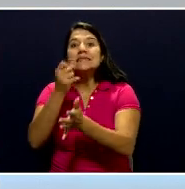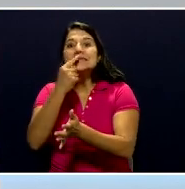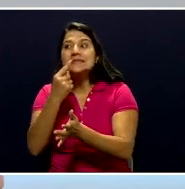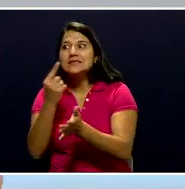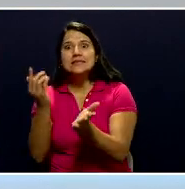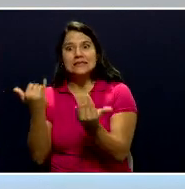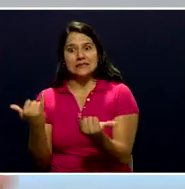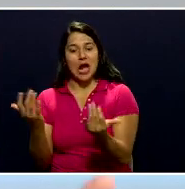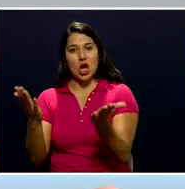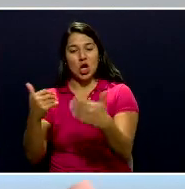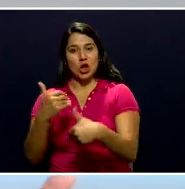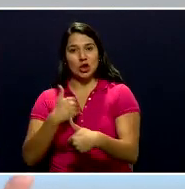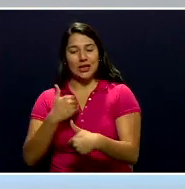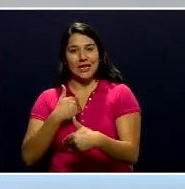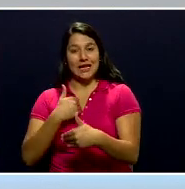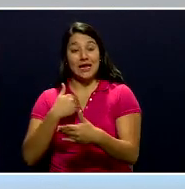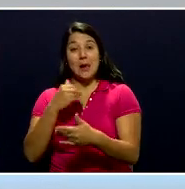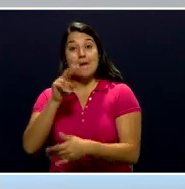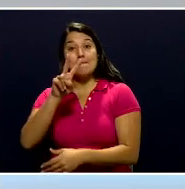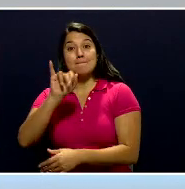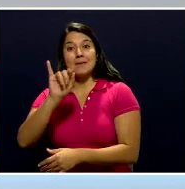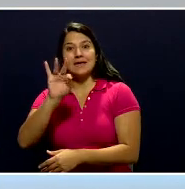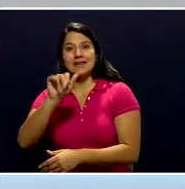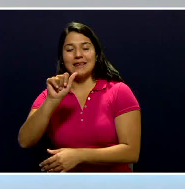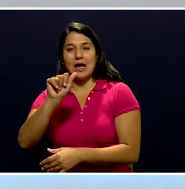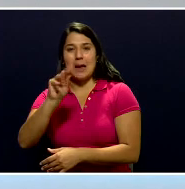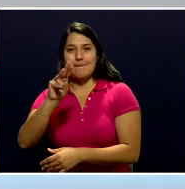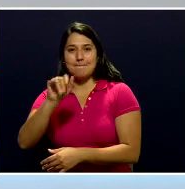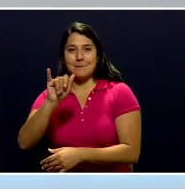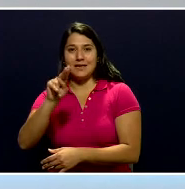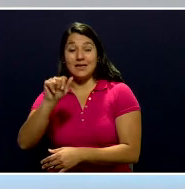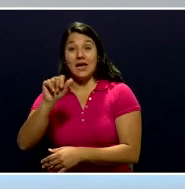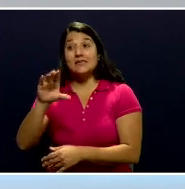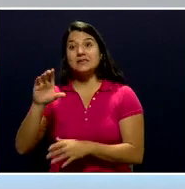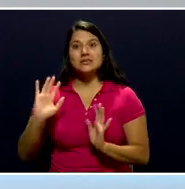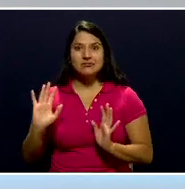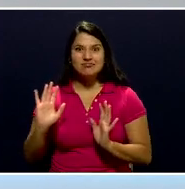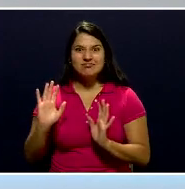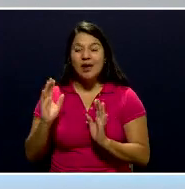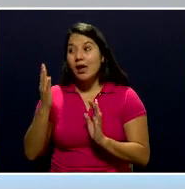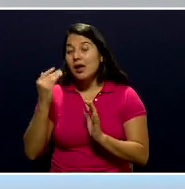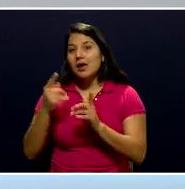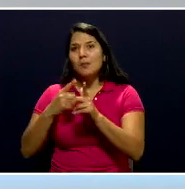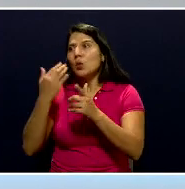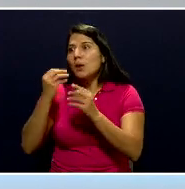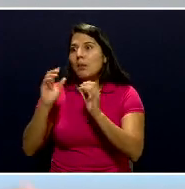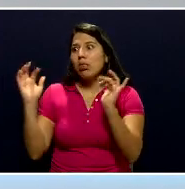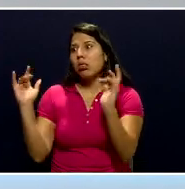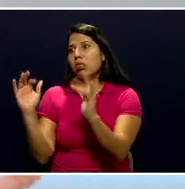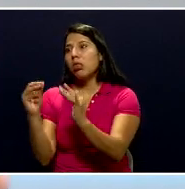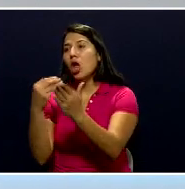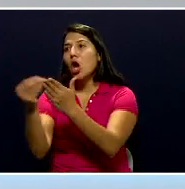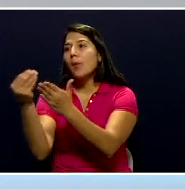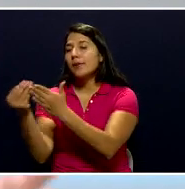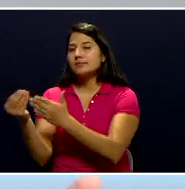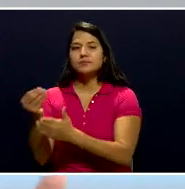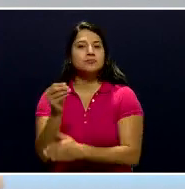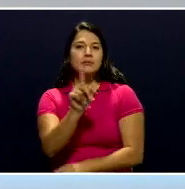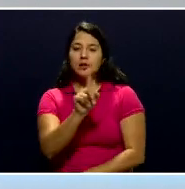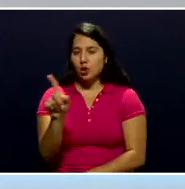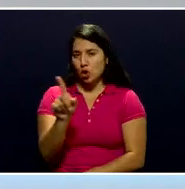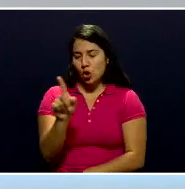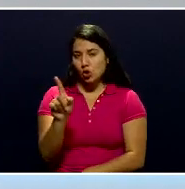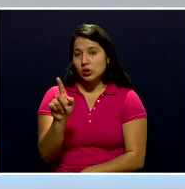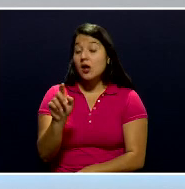precisamente porque el mito popular es que ante una infección viral lo que hay que hacer es tomar vitamina C. Pues no, o sea, nos